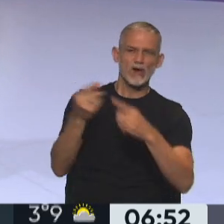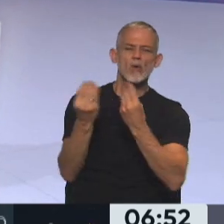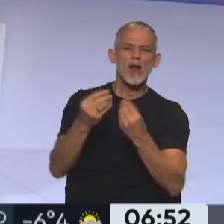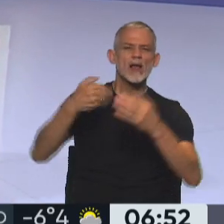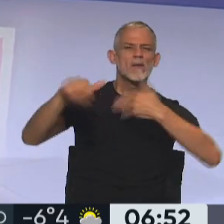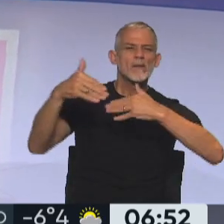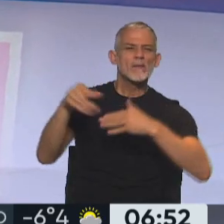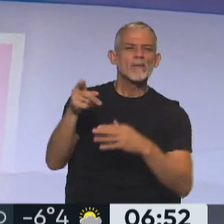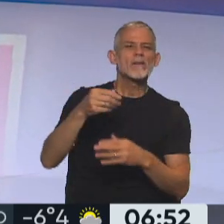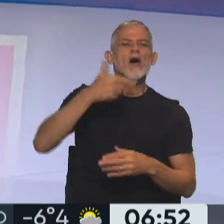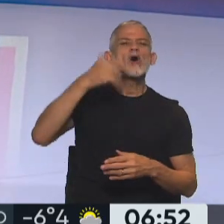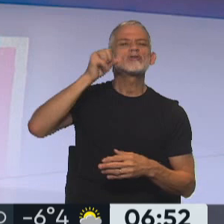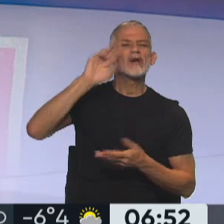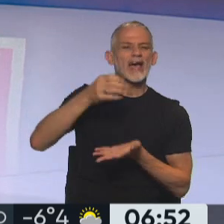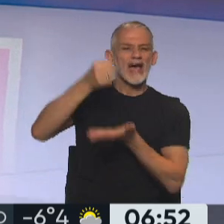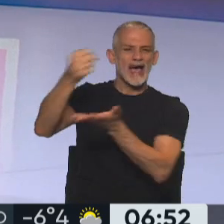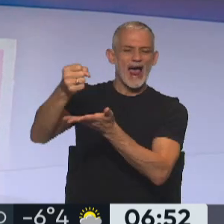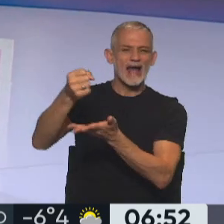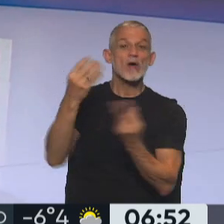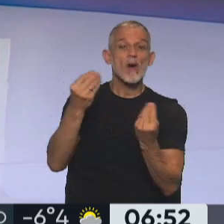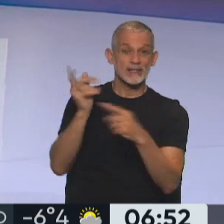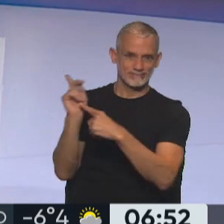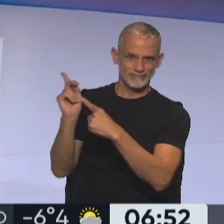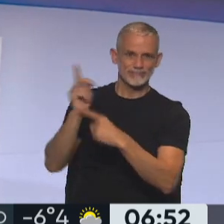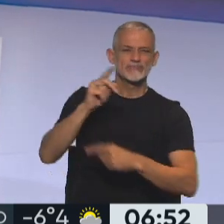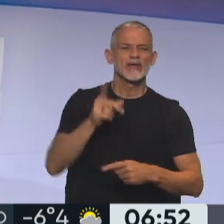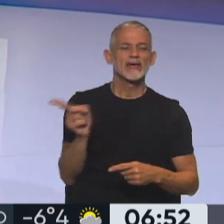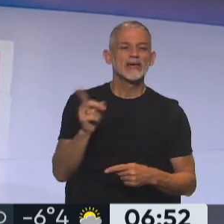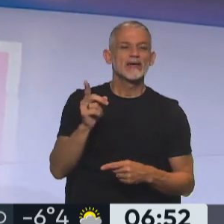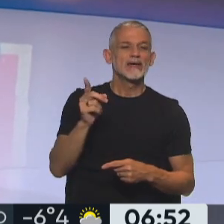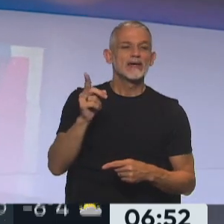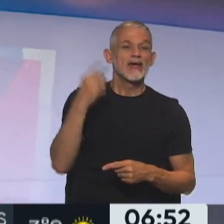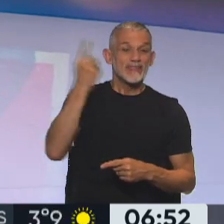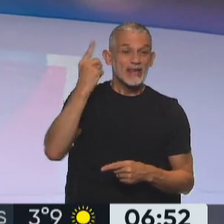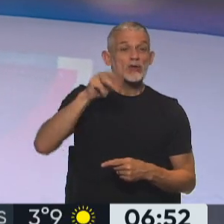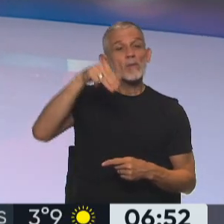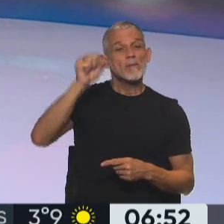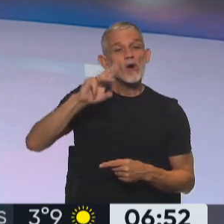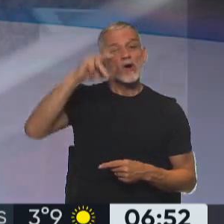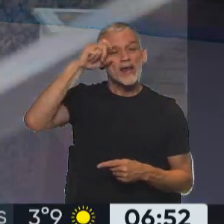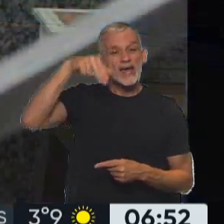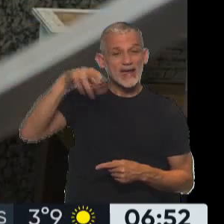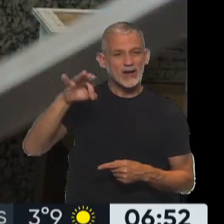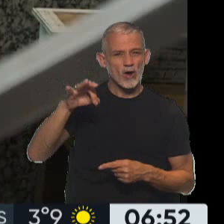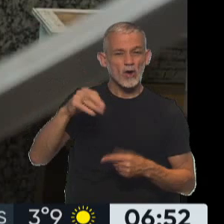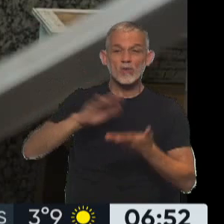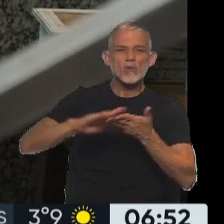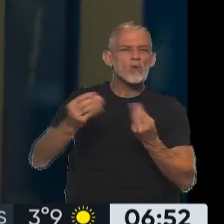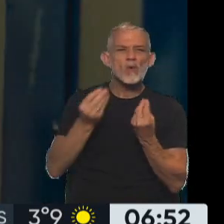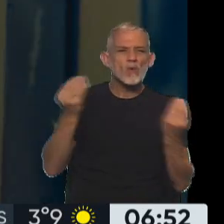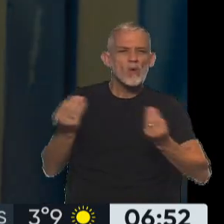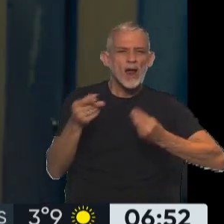próxima entrega de los oscars la película es los delincuentes del director Rodrigo Moreno que tuvo su estreno mundial en la